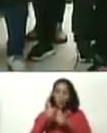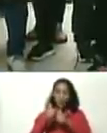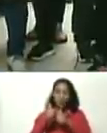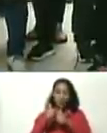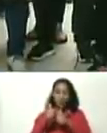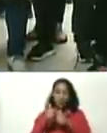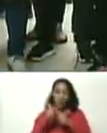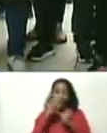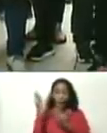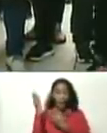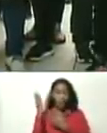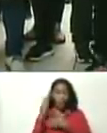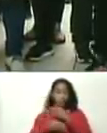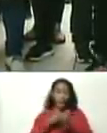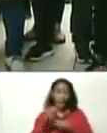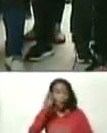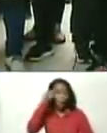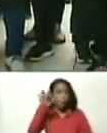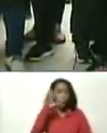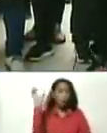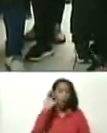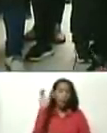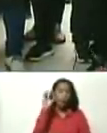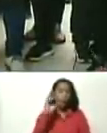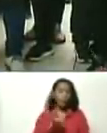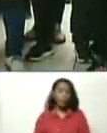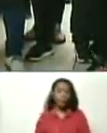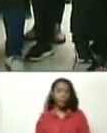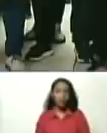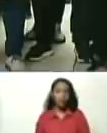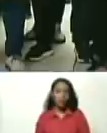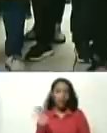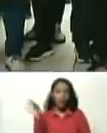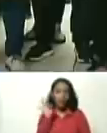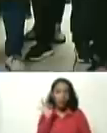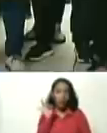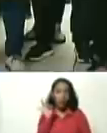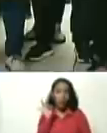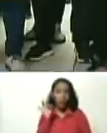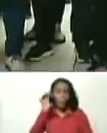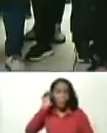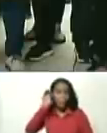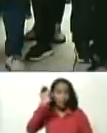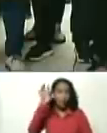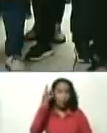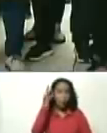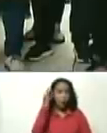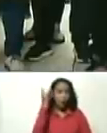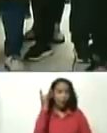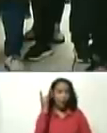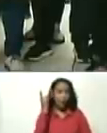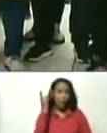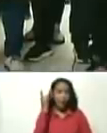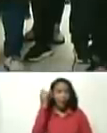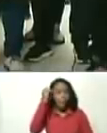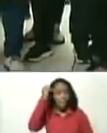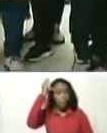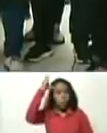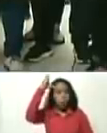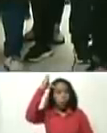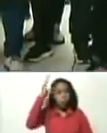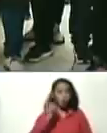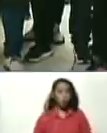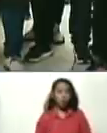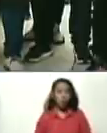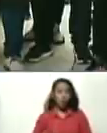fue que el pueblo de Caracas eligió a una patriota, a una mujer capacitada,